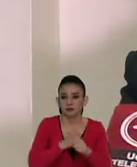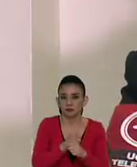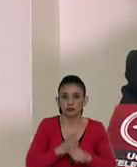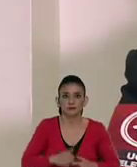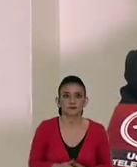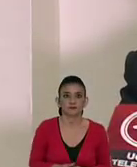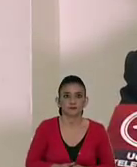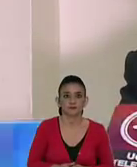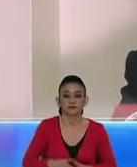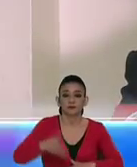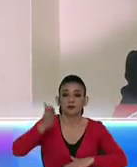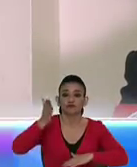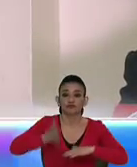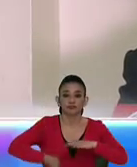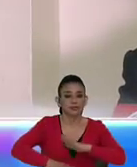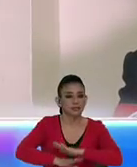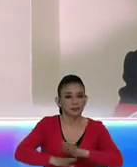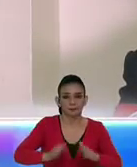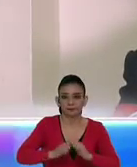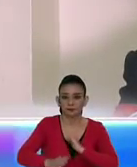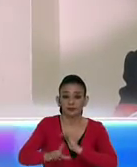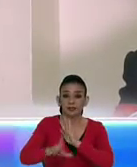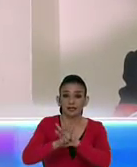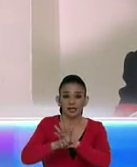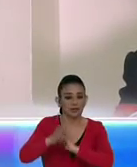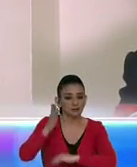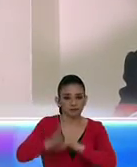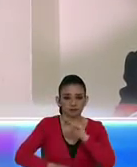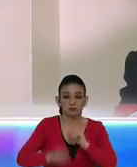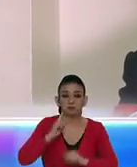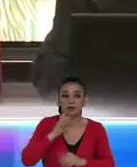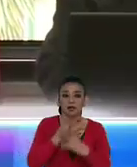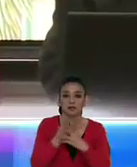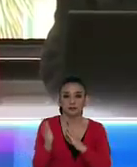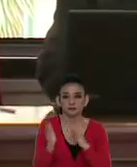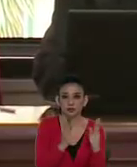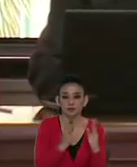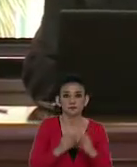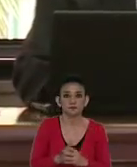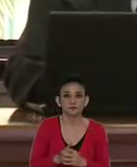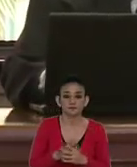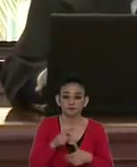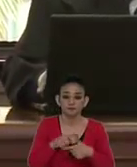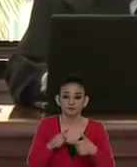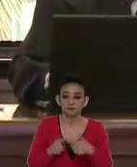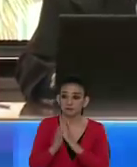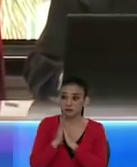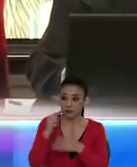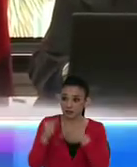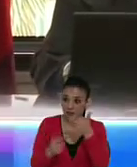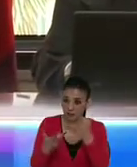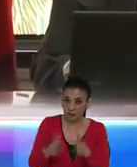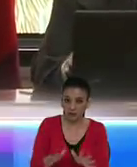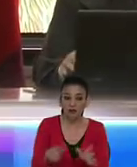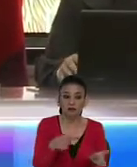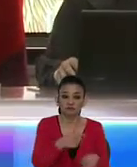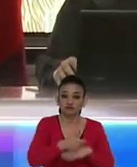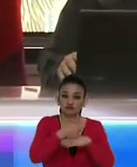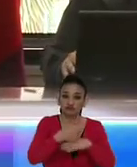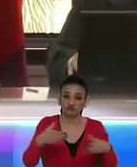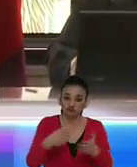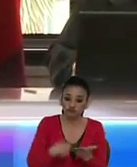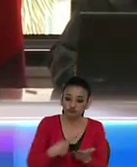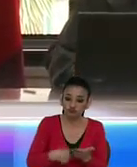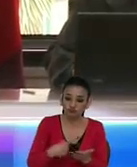el plazo establecido en la ley para la vigencia de la prisión preventiva. Luego del pedido, el tribunal aseguró que se analizará si se levanta o no